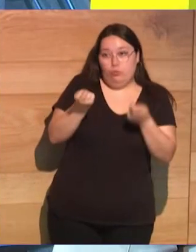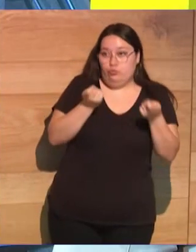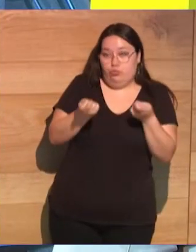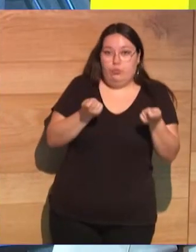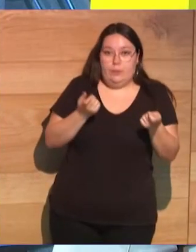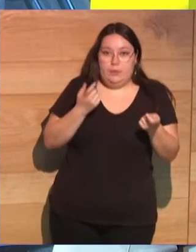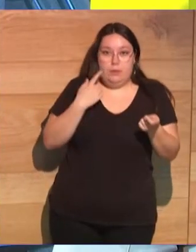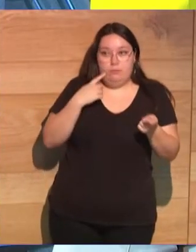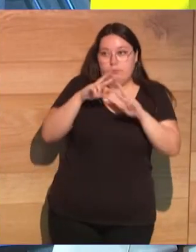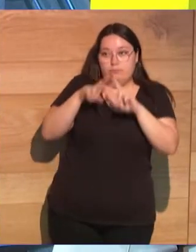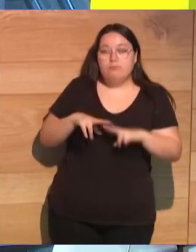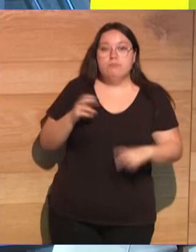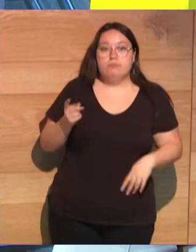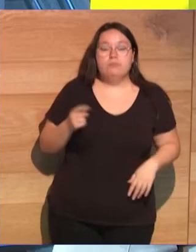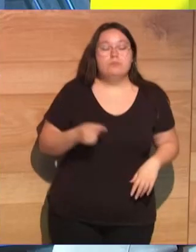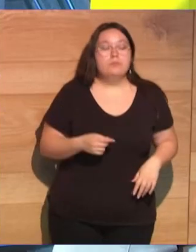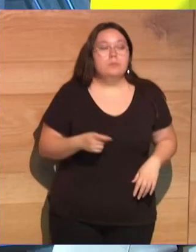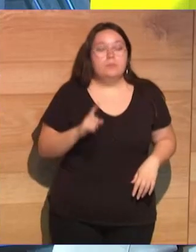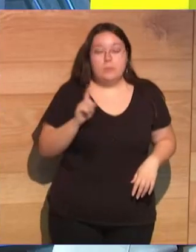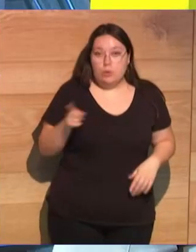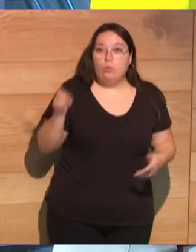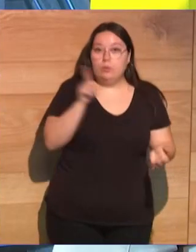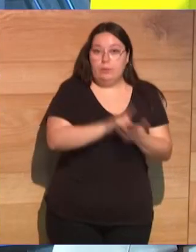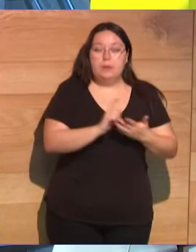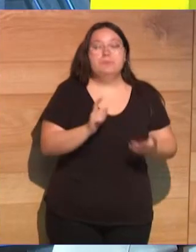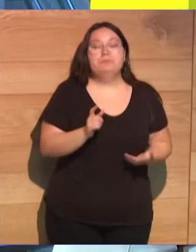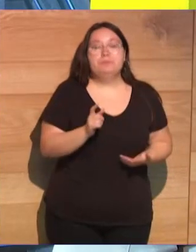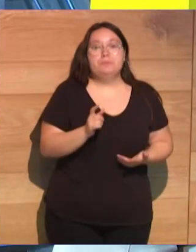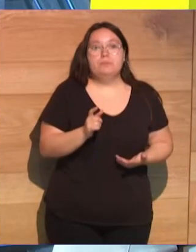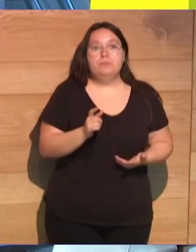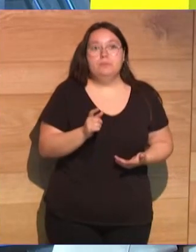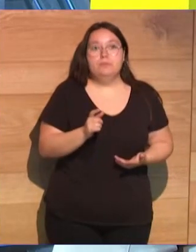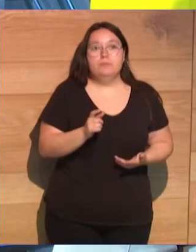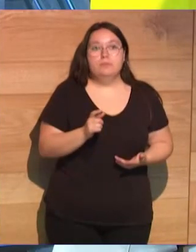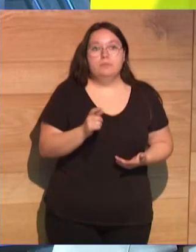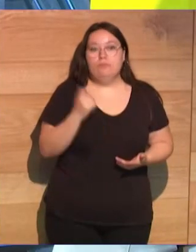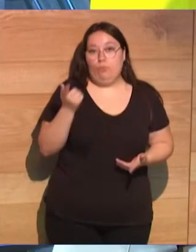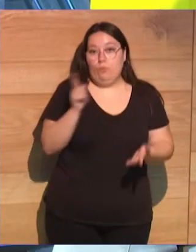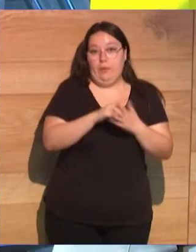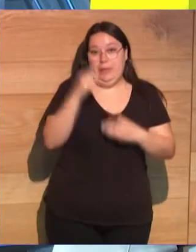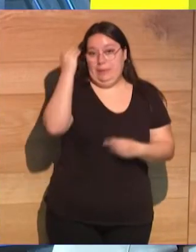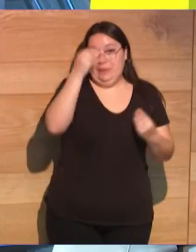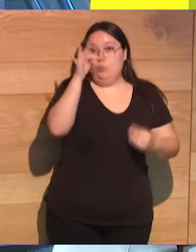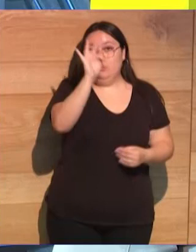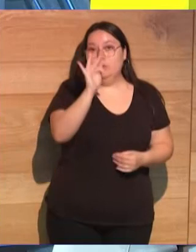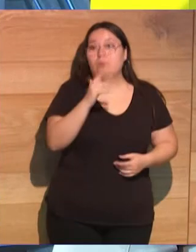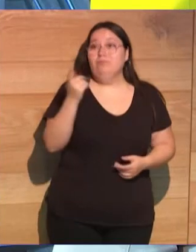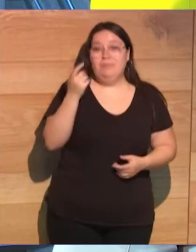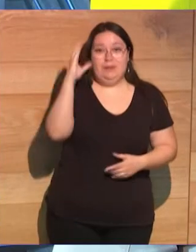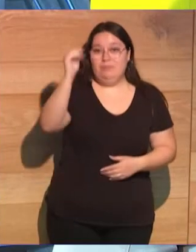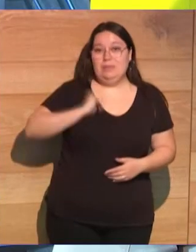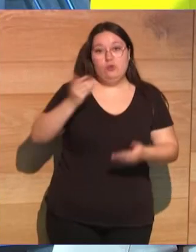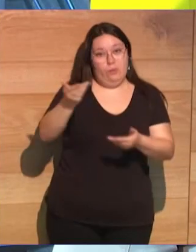está diciendo. Y yo lo que diría, que otra vez volviendo a ese gorro optimista, nos va a ayudar. O